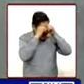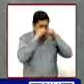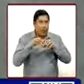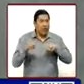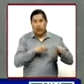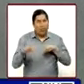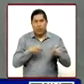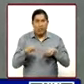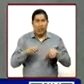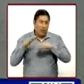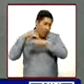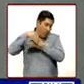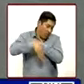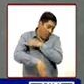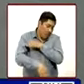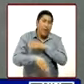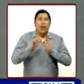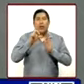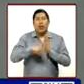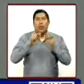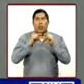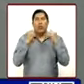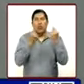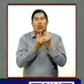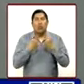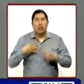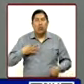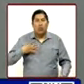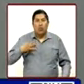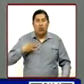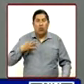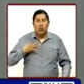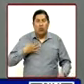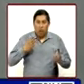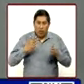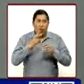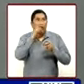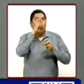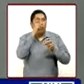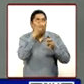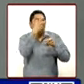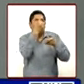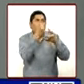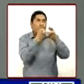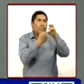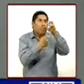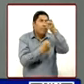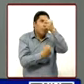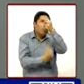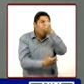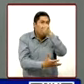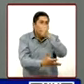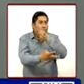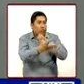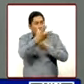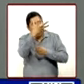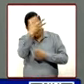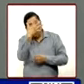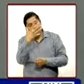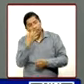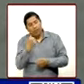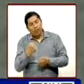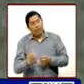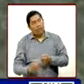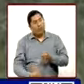estos acantilados. Y posteriormente el grupo de voluntarios es el que hace el descenso con todo su equipamiento, conocimiento y expertise para